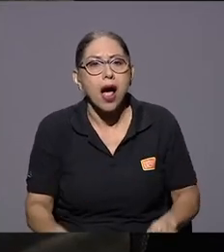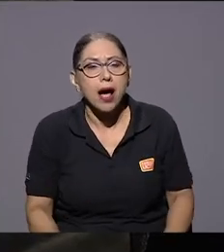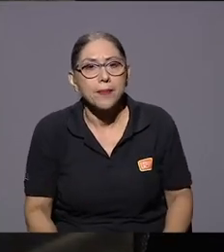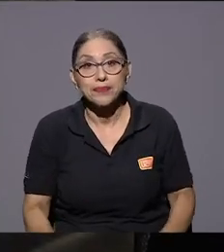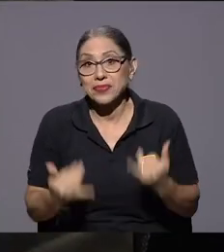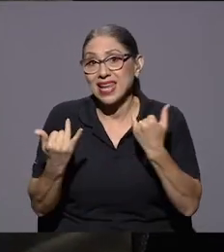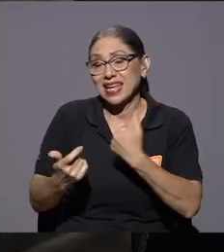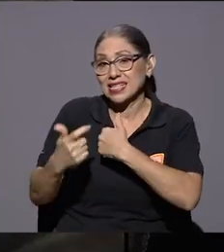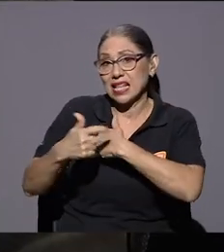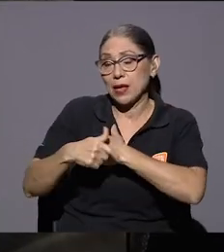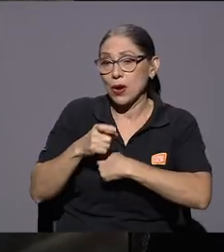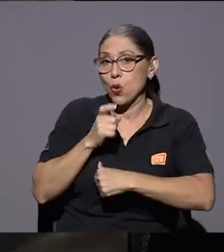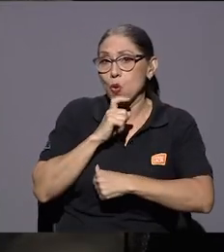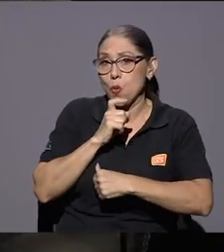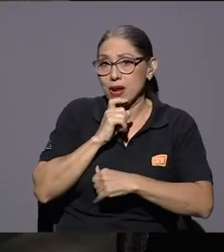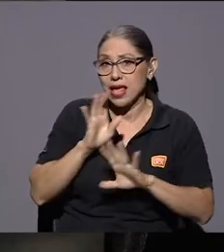que,